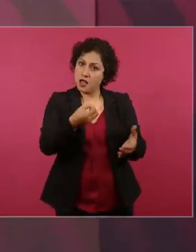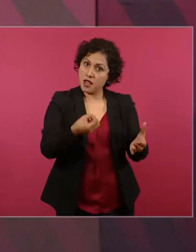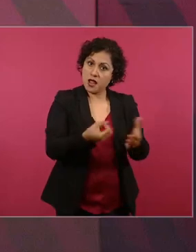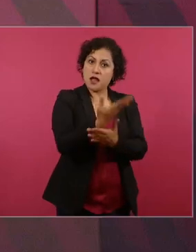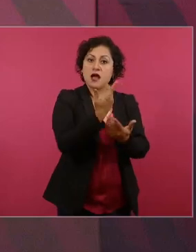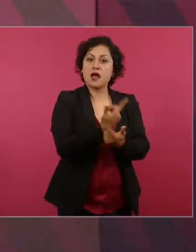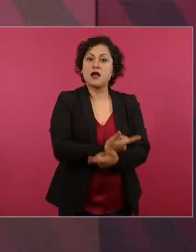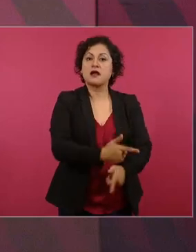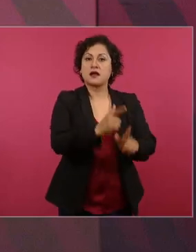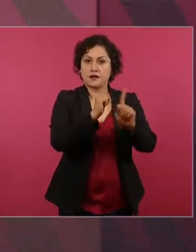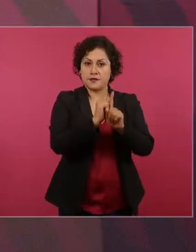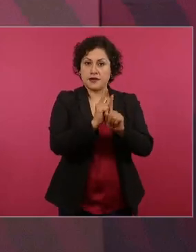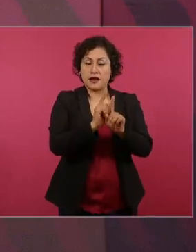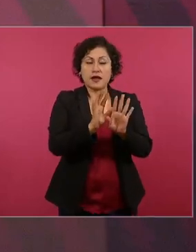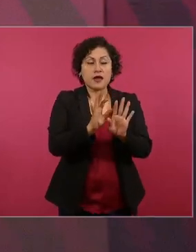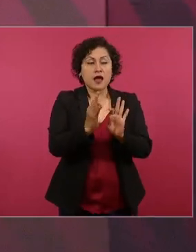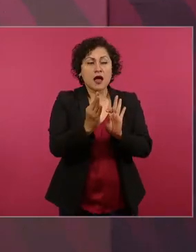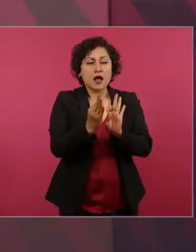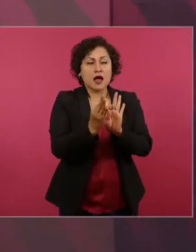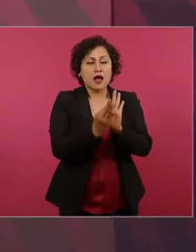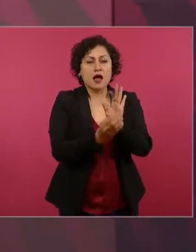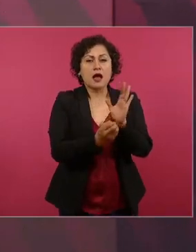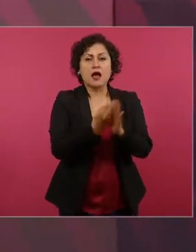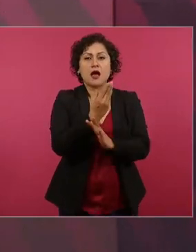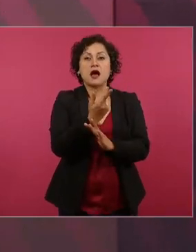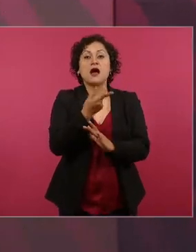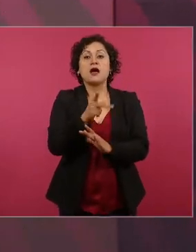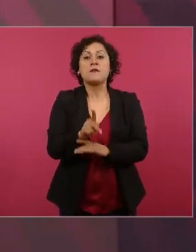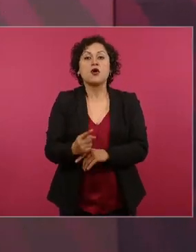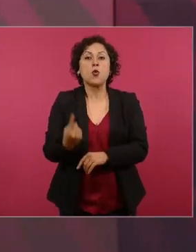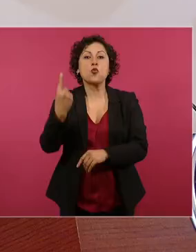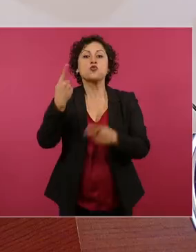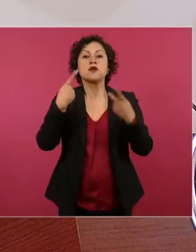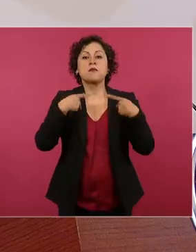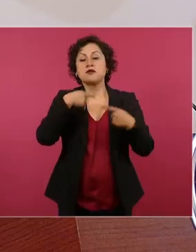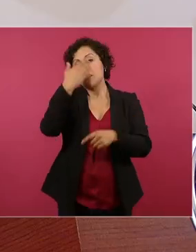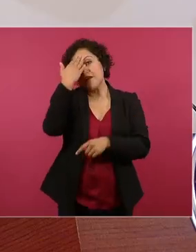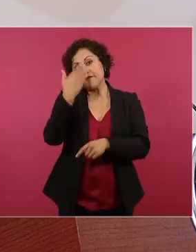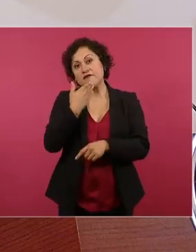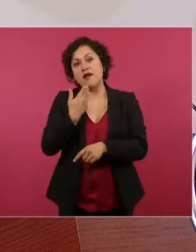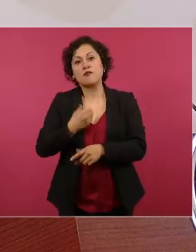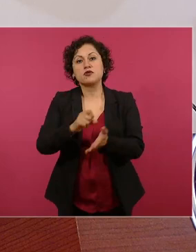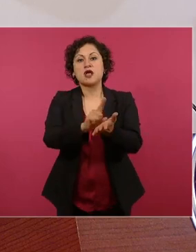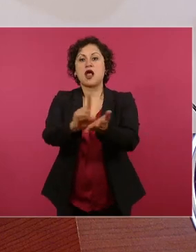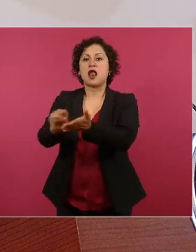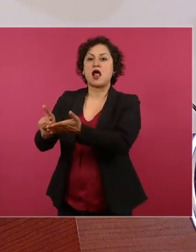el mensaje. Ya eso se los dejo de tarea a ustedes, ¿eh? Porque si no, a mí me